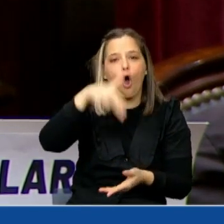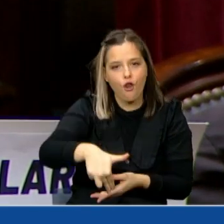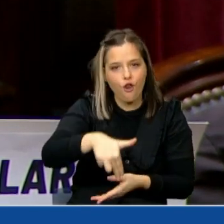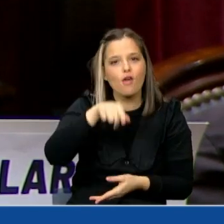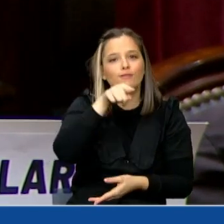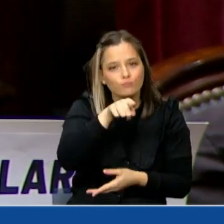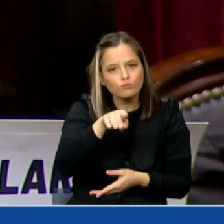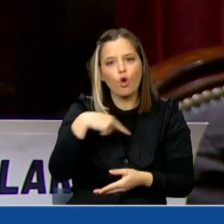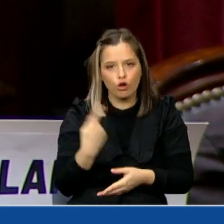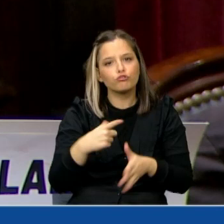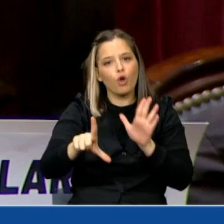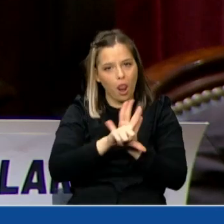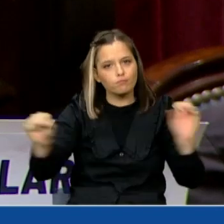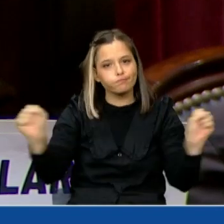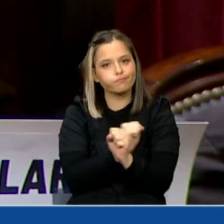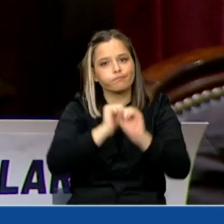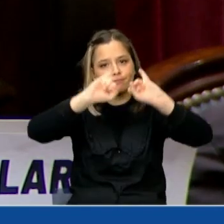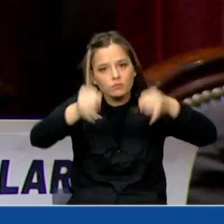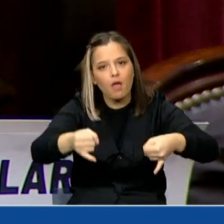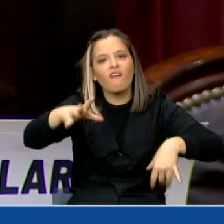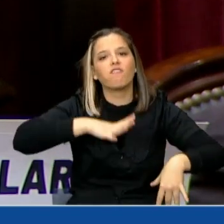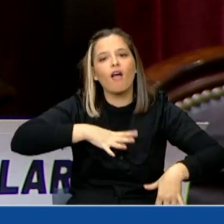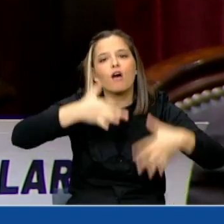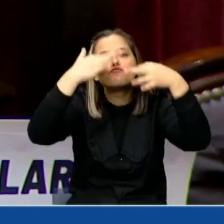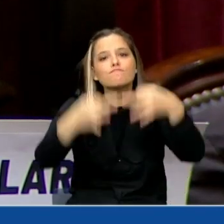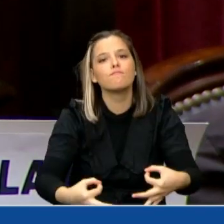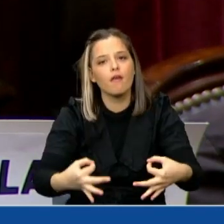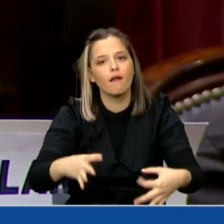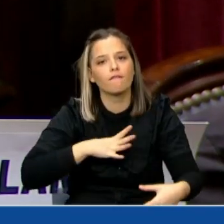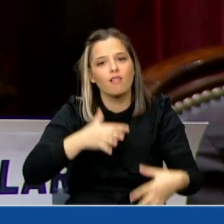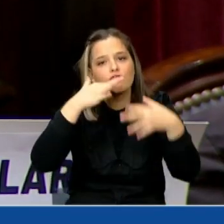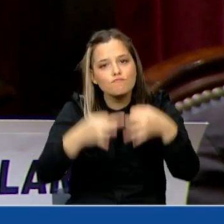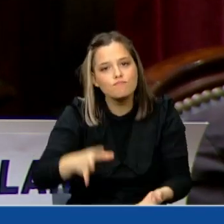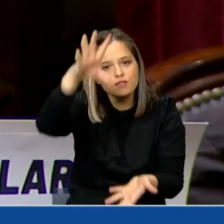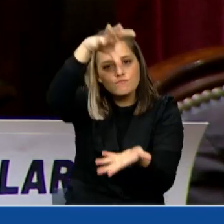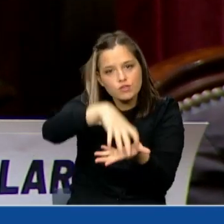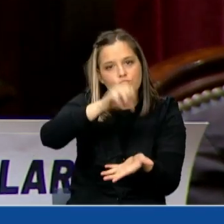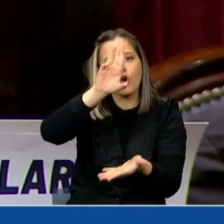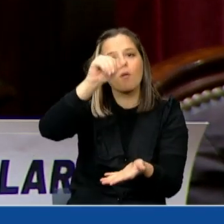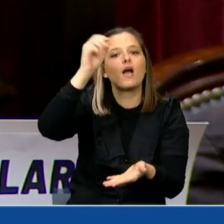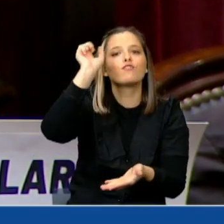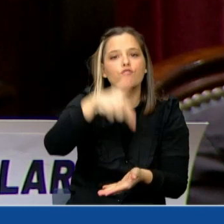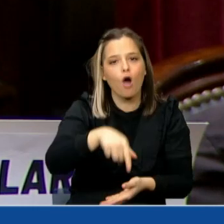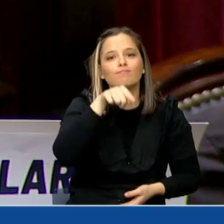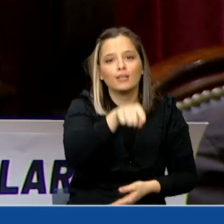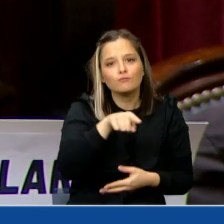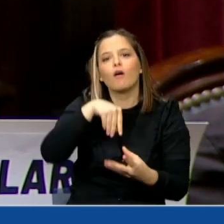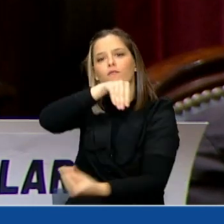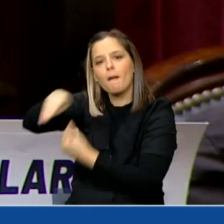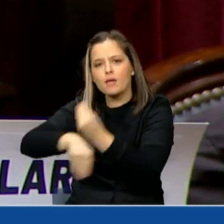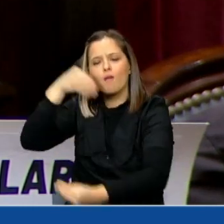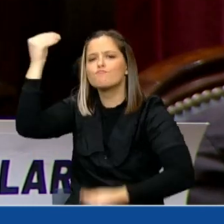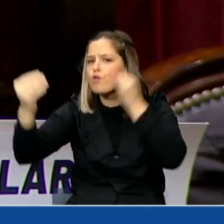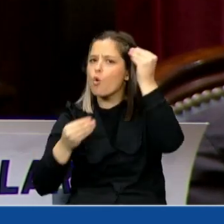se ha llevado adelante la reglamentación de esa ley para la expropiación de Cromañón. Y bueno, los familiares están muy